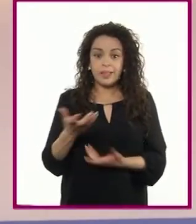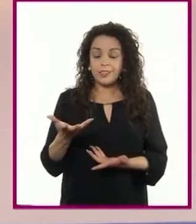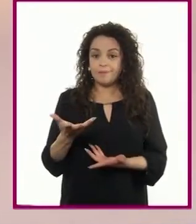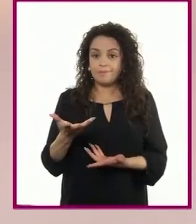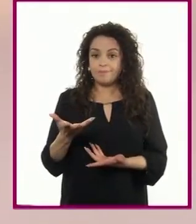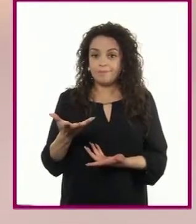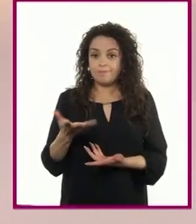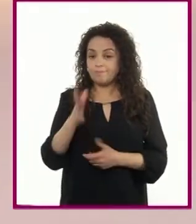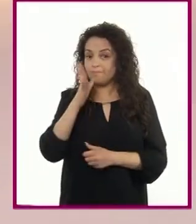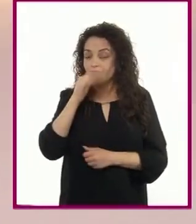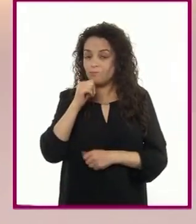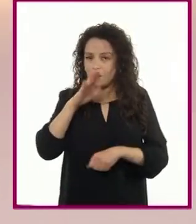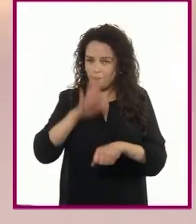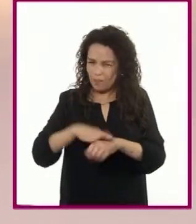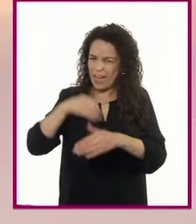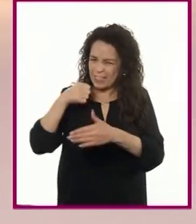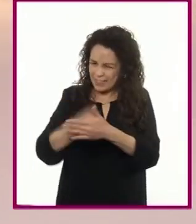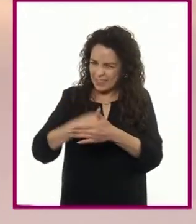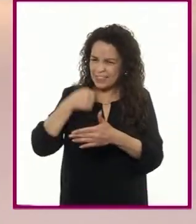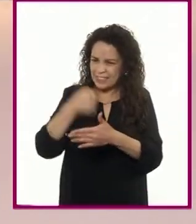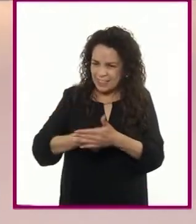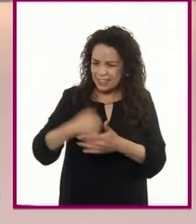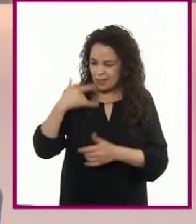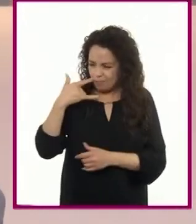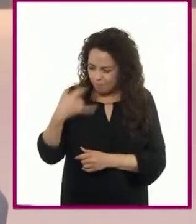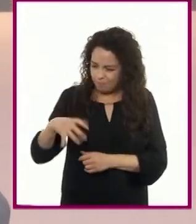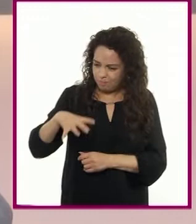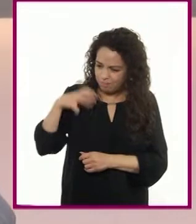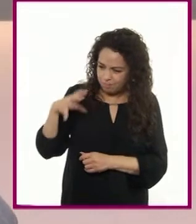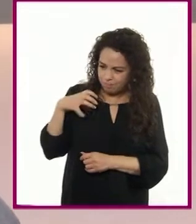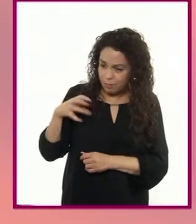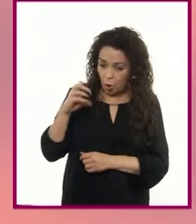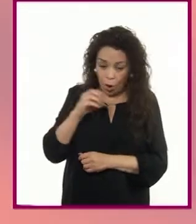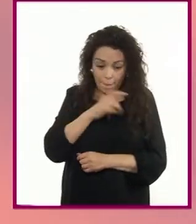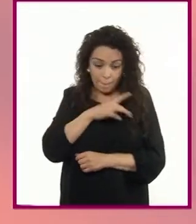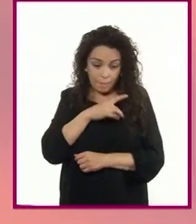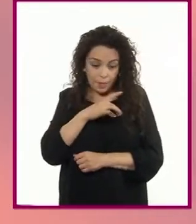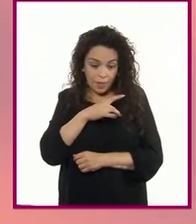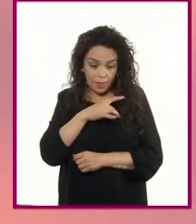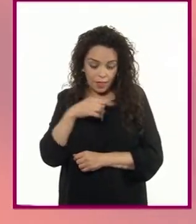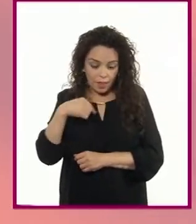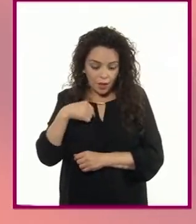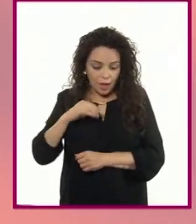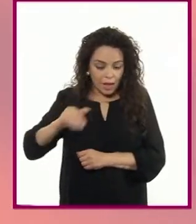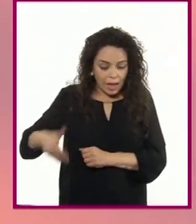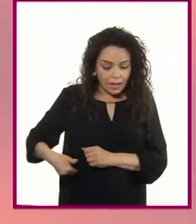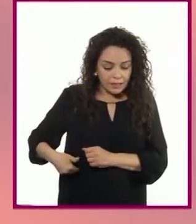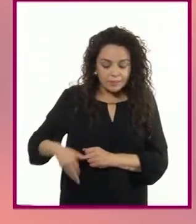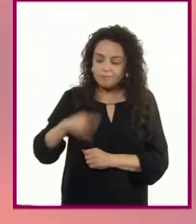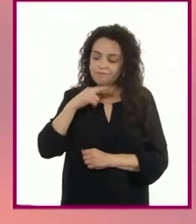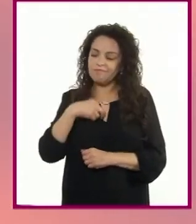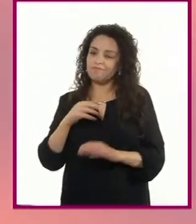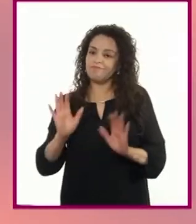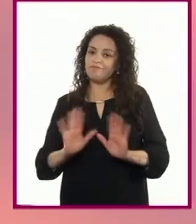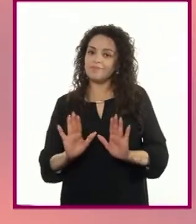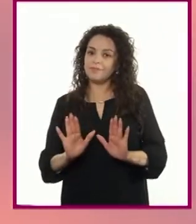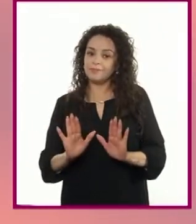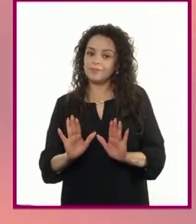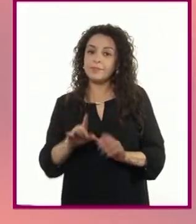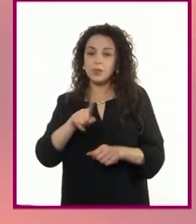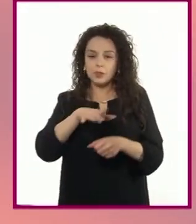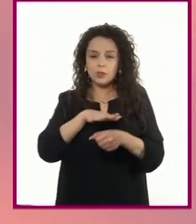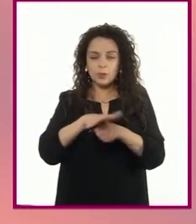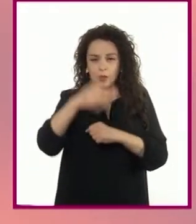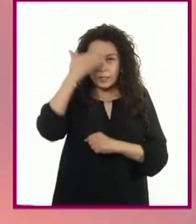¿por qué no? El miedo directamente a lastimarse les detiene. ¿Saben cuáles son las barreras que les limitan a practicar